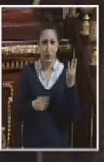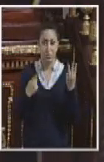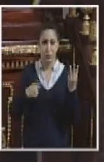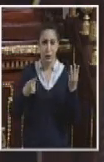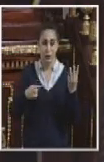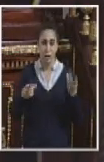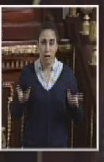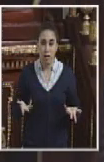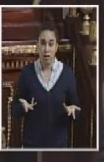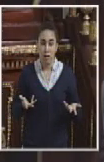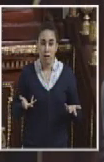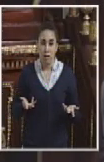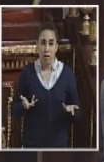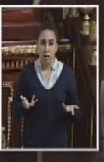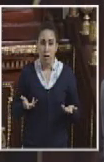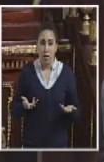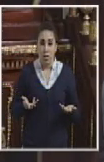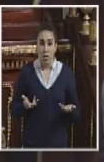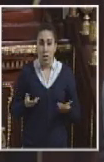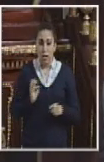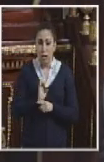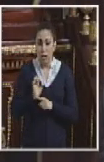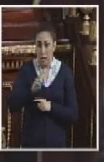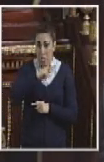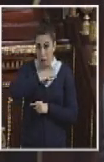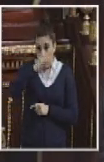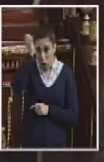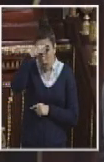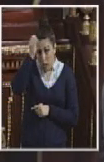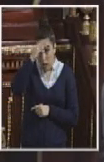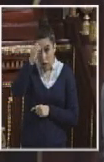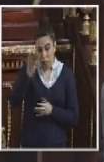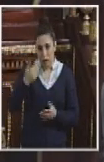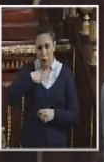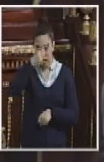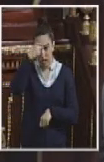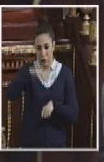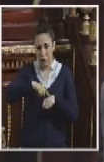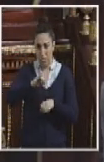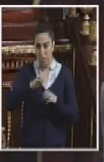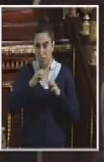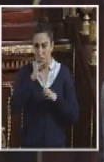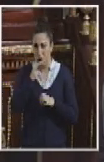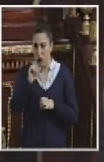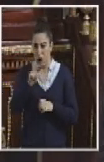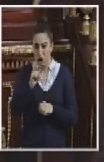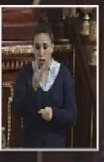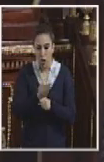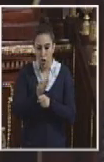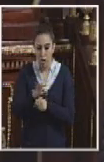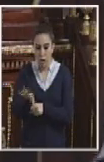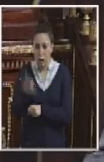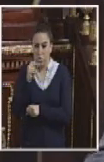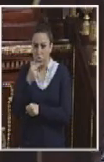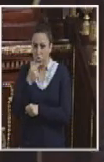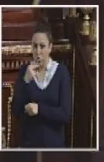opinión, al ser inadecuado que se encuentre aquí el procedimiento